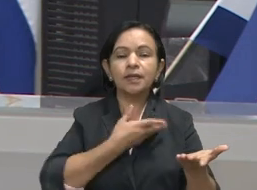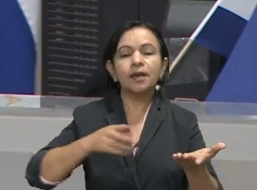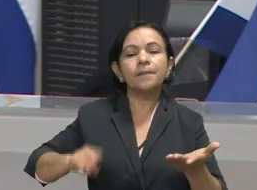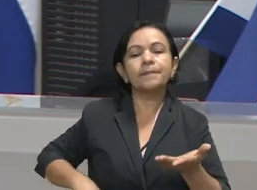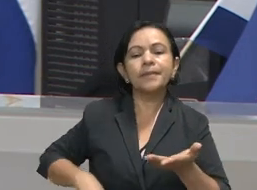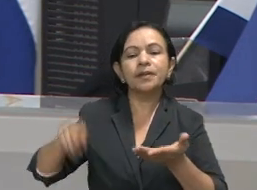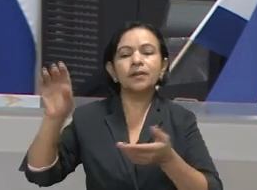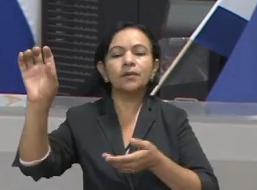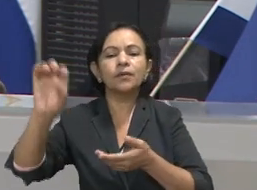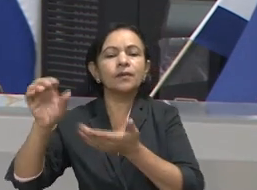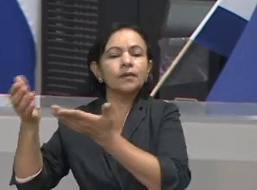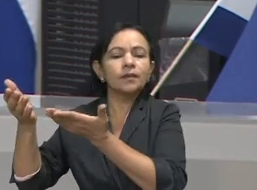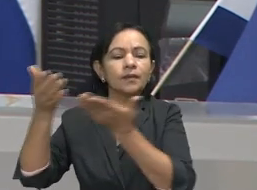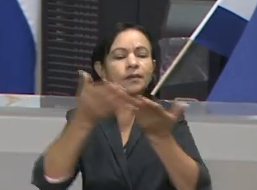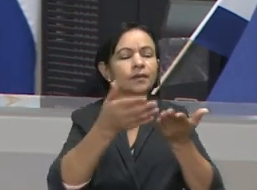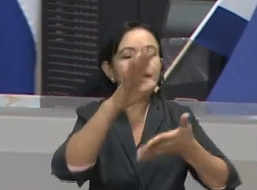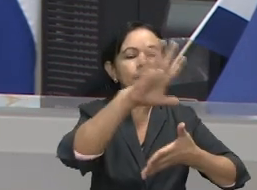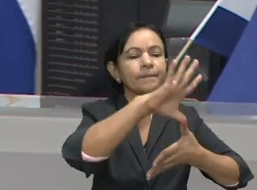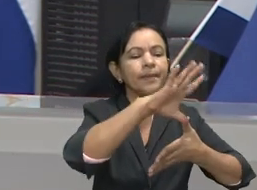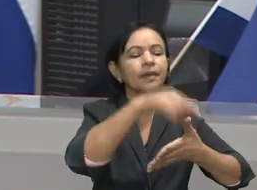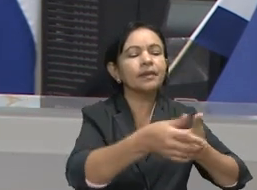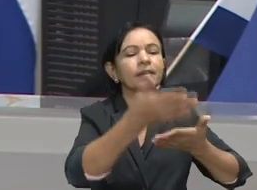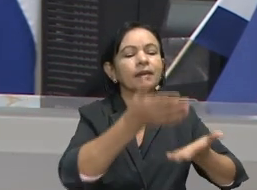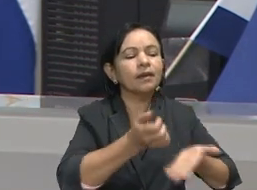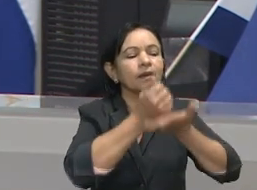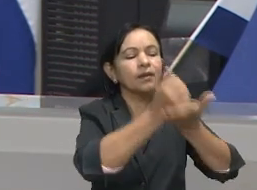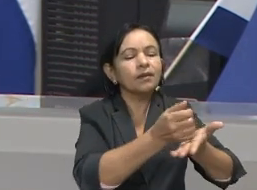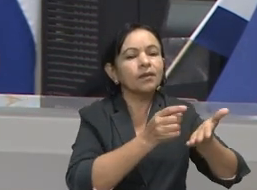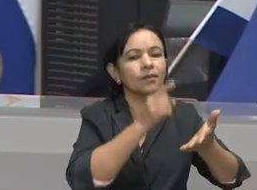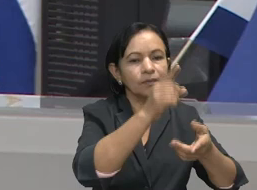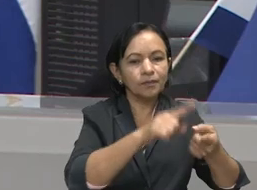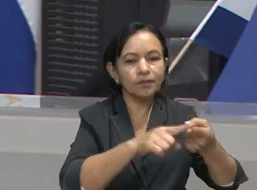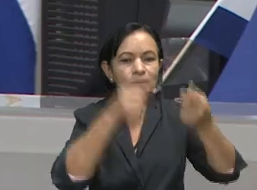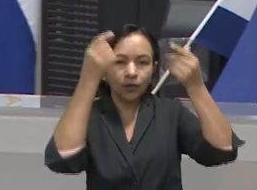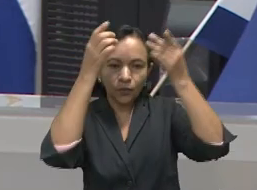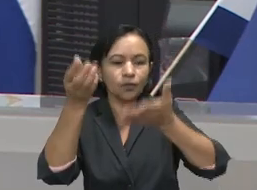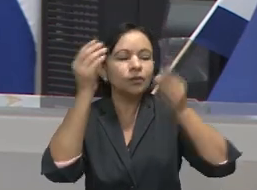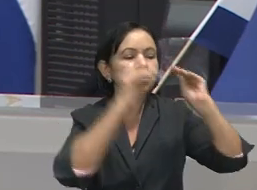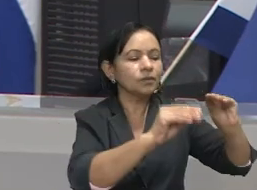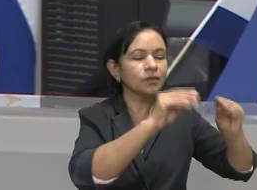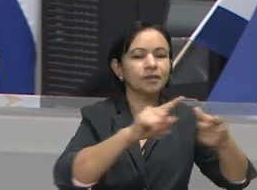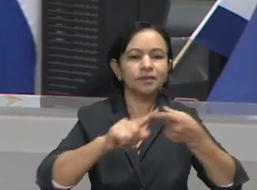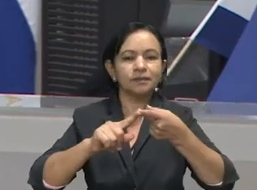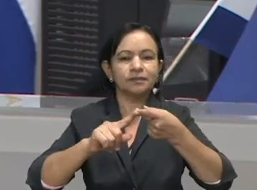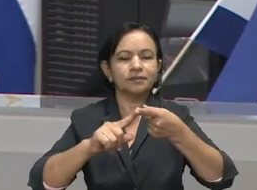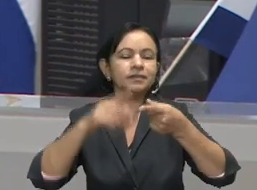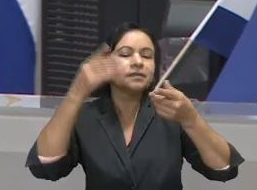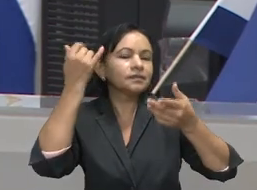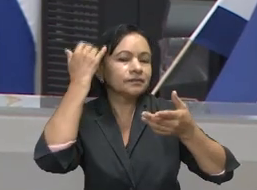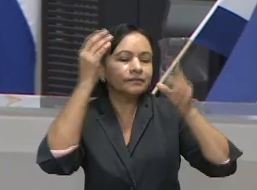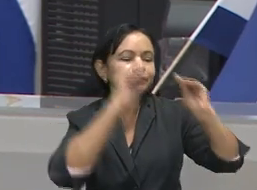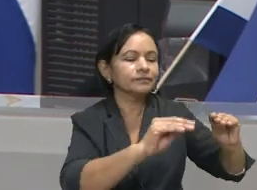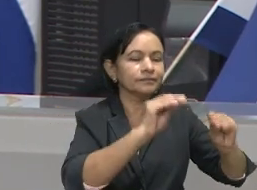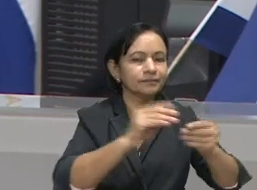españoles y europeos vinieron a redimir América, que nos trajeron cultura, que nos trajeron